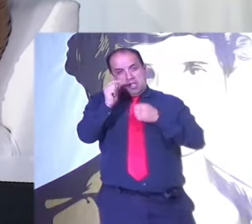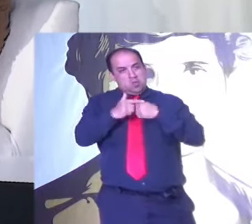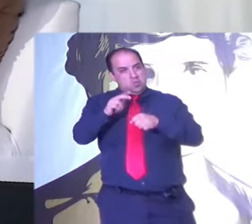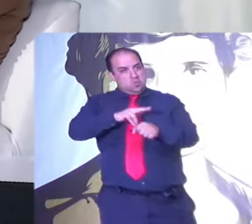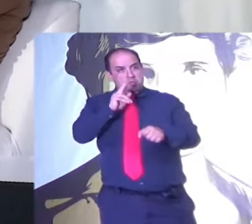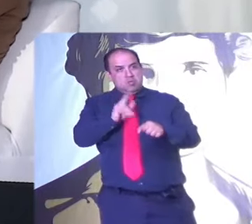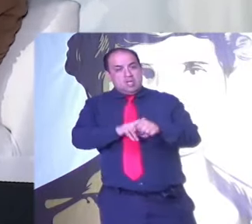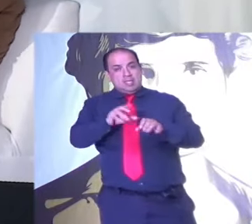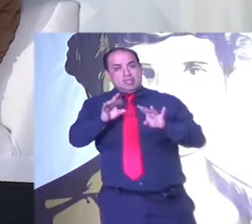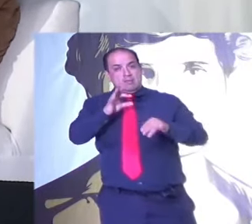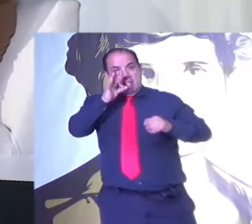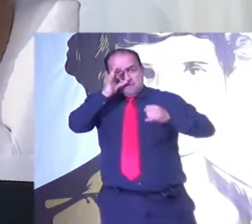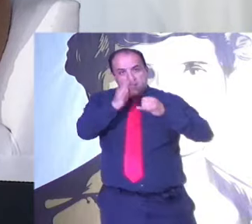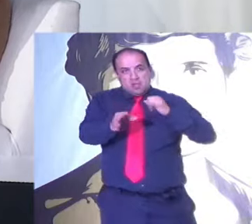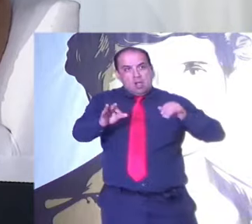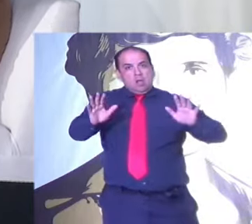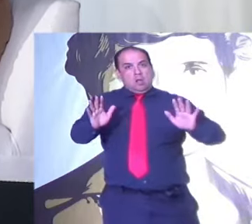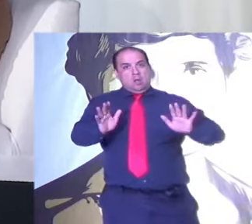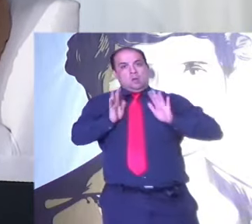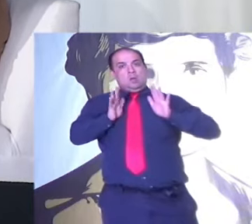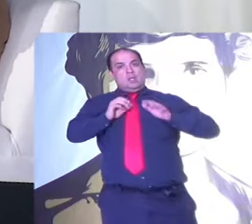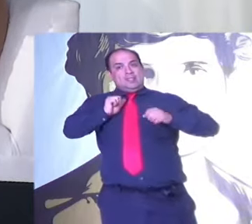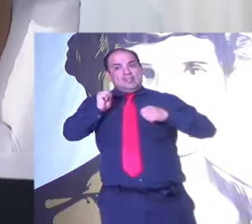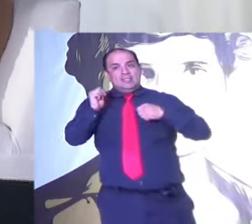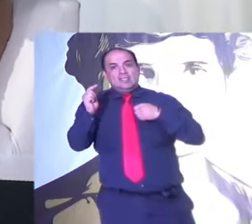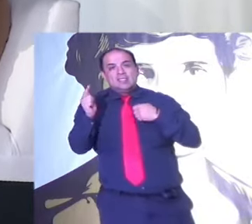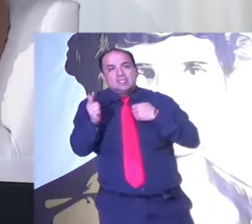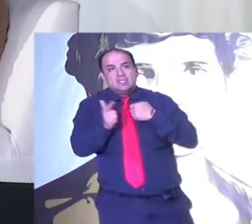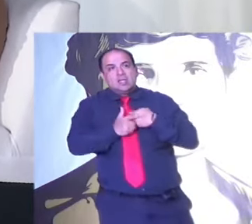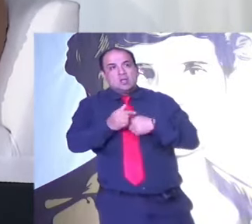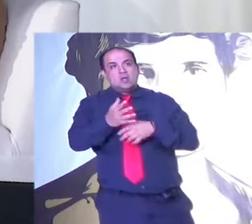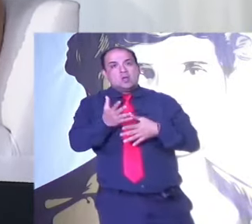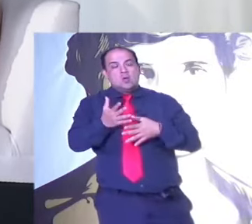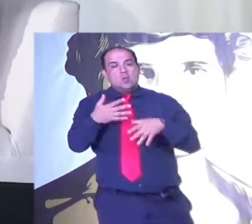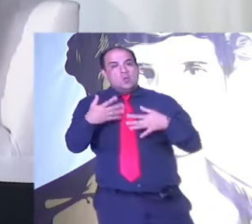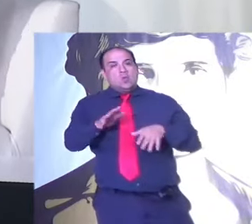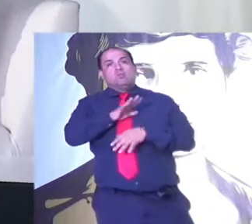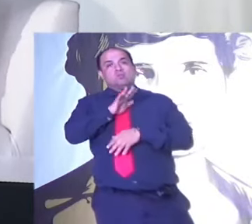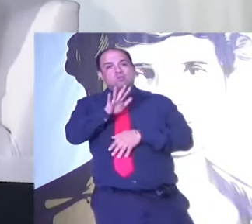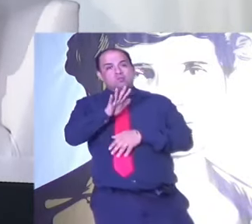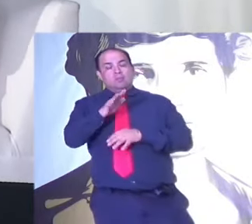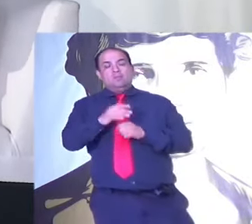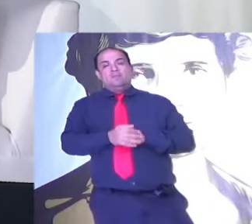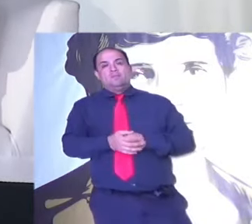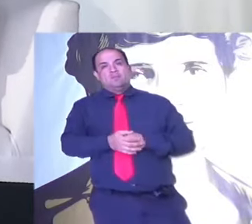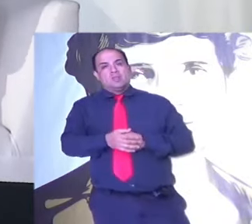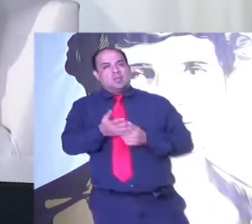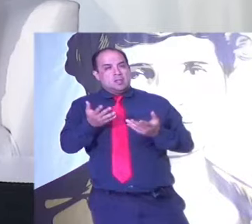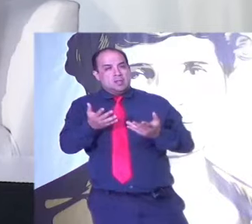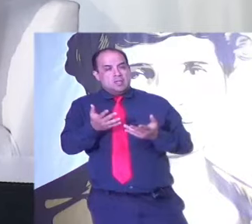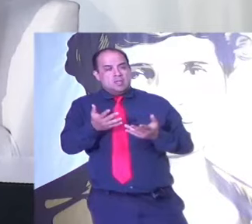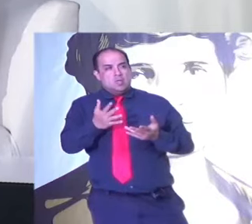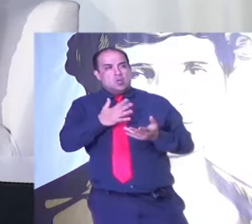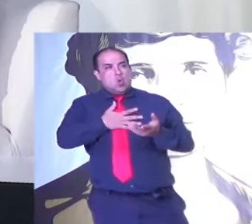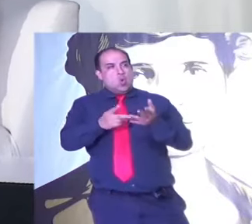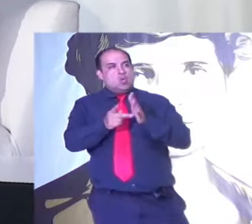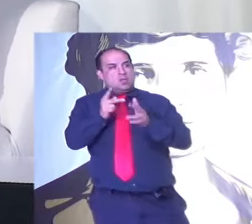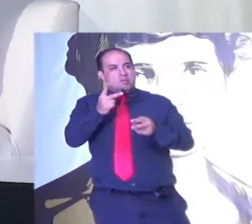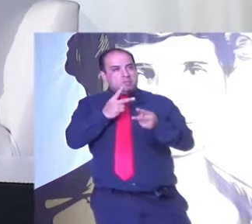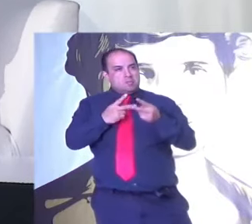remate, ¡pum!, te sugiere algo tremendo, ¿no? Y me encantó. Y es un poco, me hace revisitar